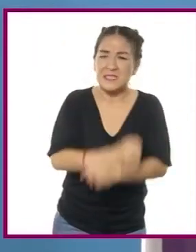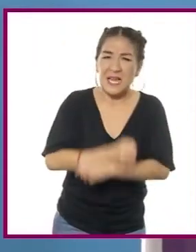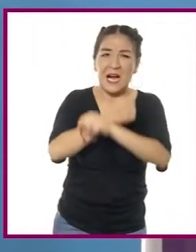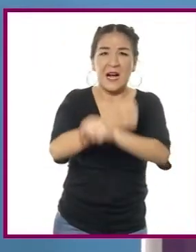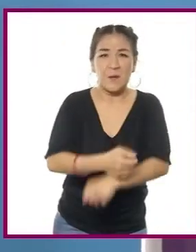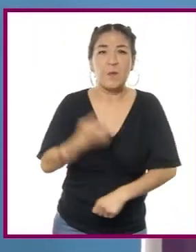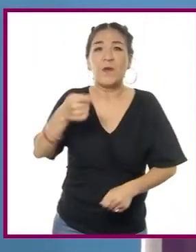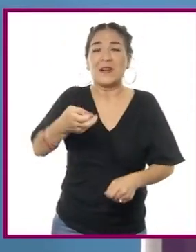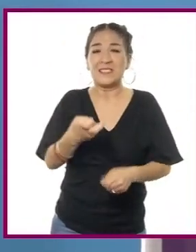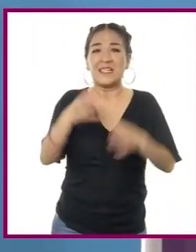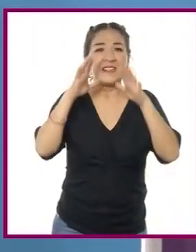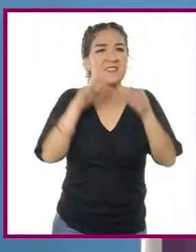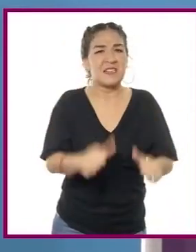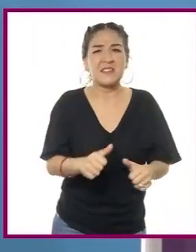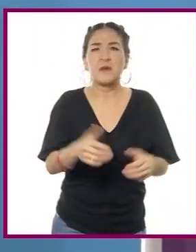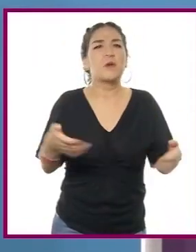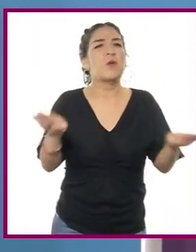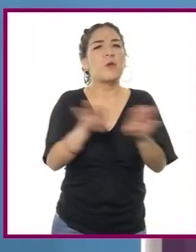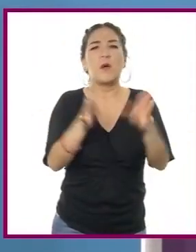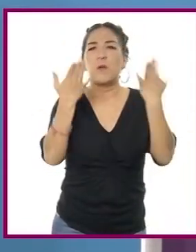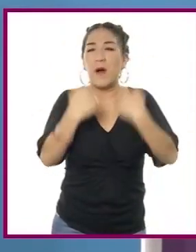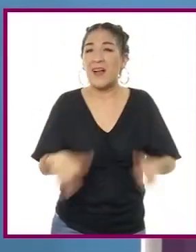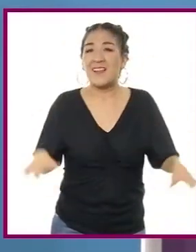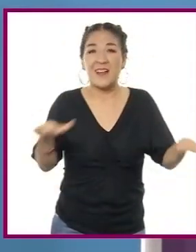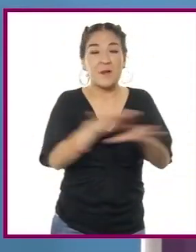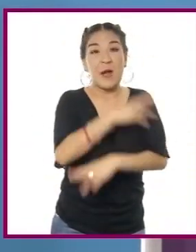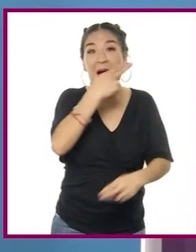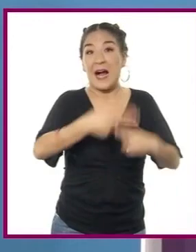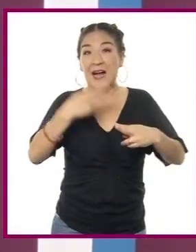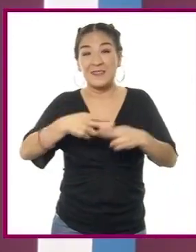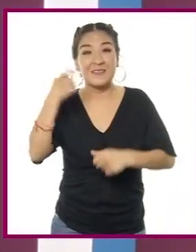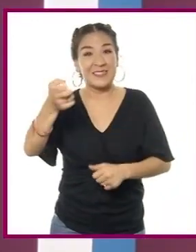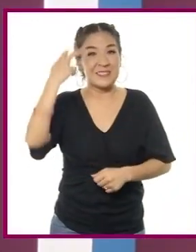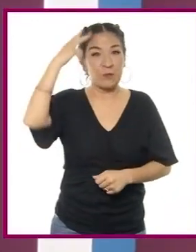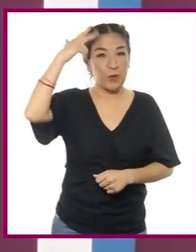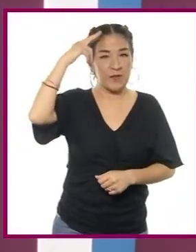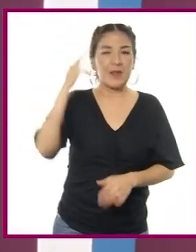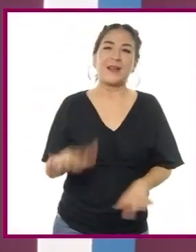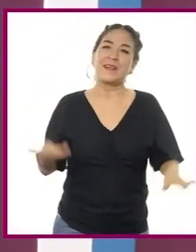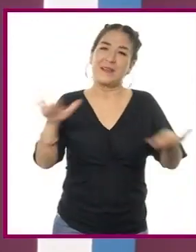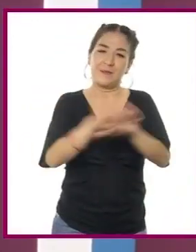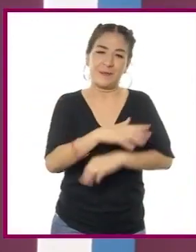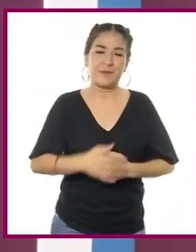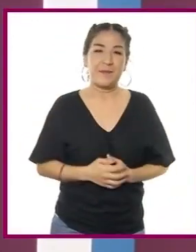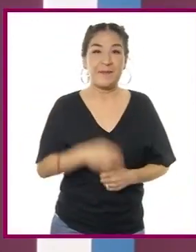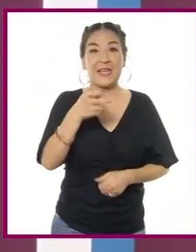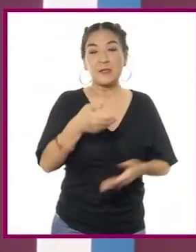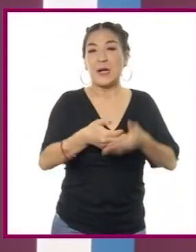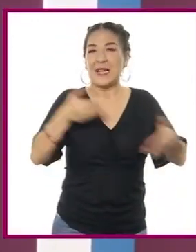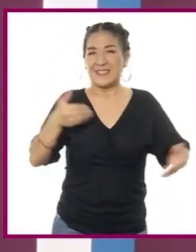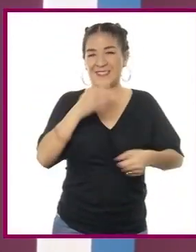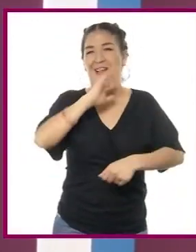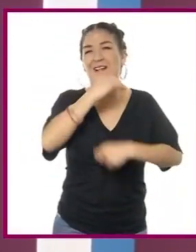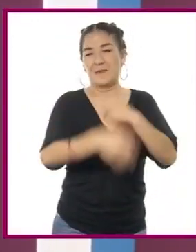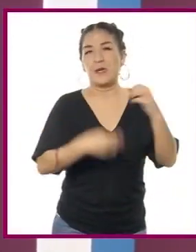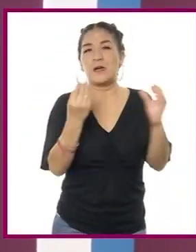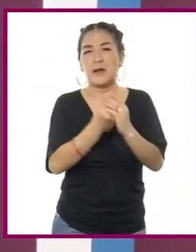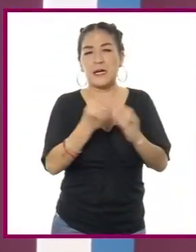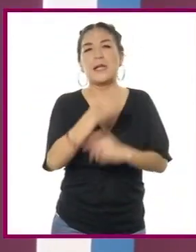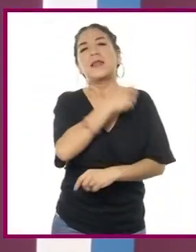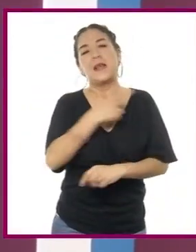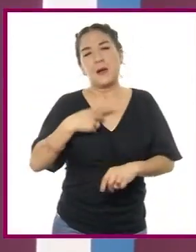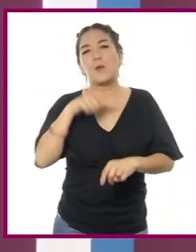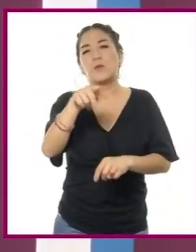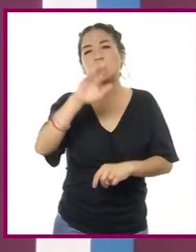se perpetuó, casi sin cambios, hasta el Porfiriato. Antes de finalizar, debemos recordar que el intercambio